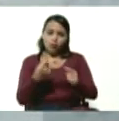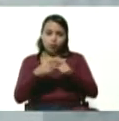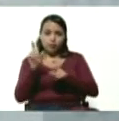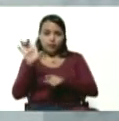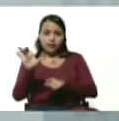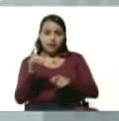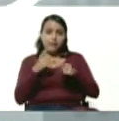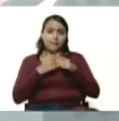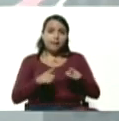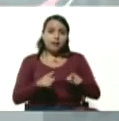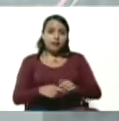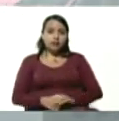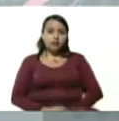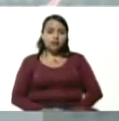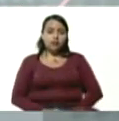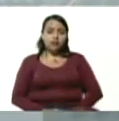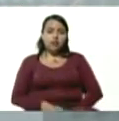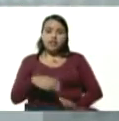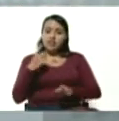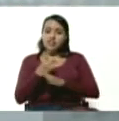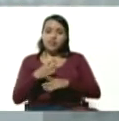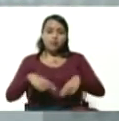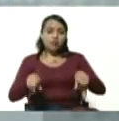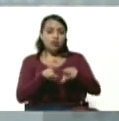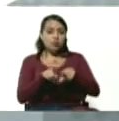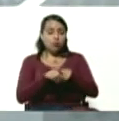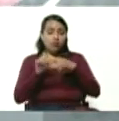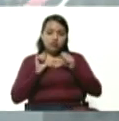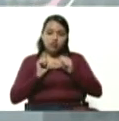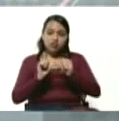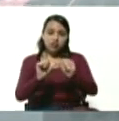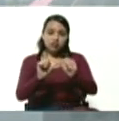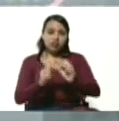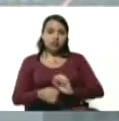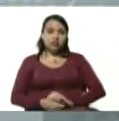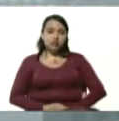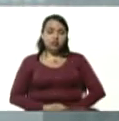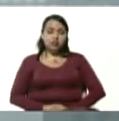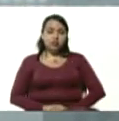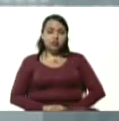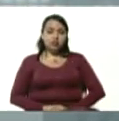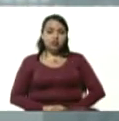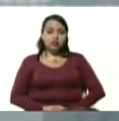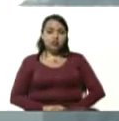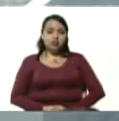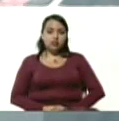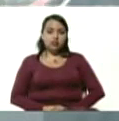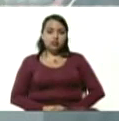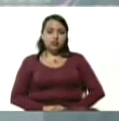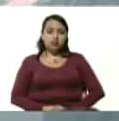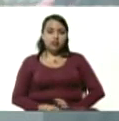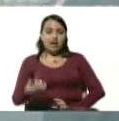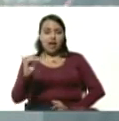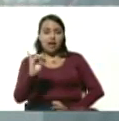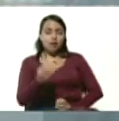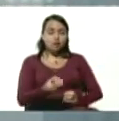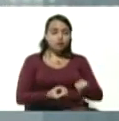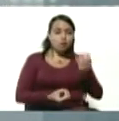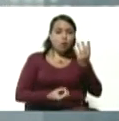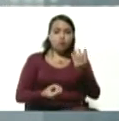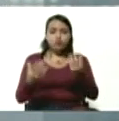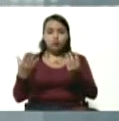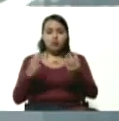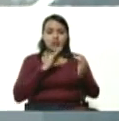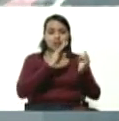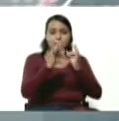eso no quiere decir que nos estamos corriendo un riesgo muy muy alto y que estén apareciendo casos de transmisión